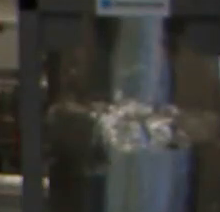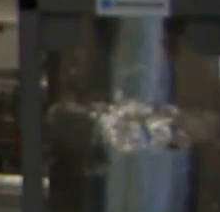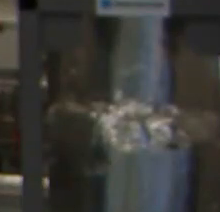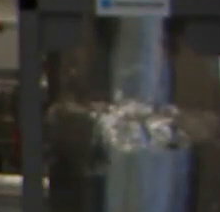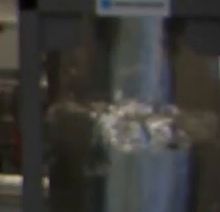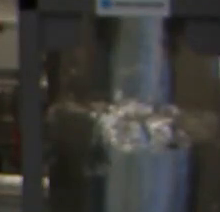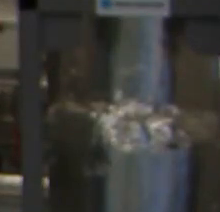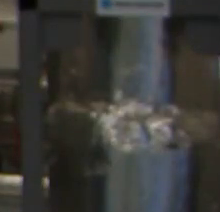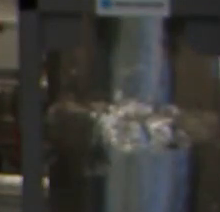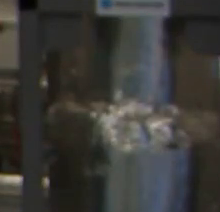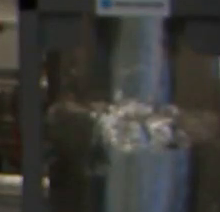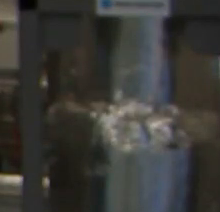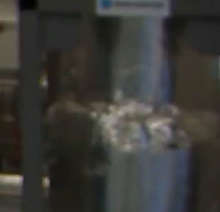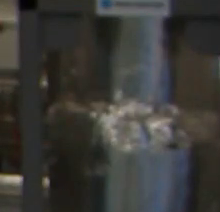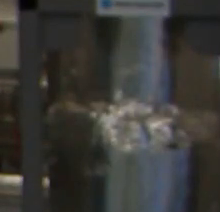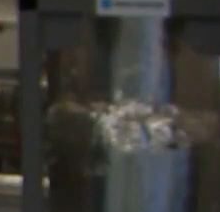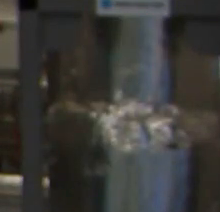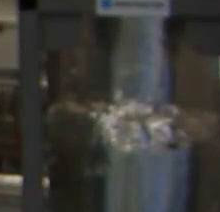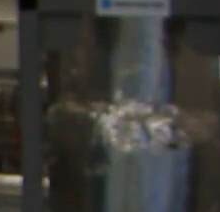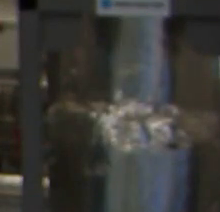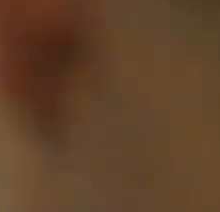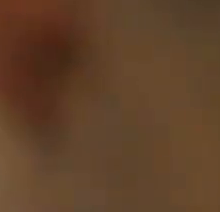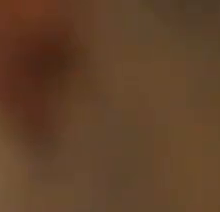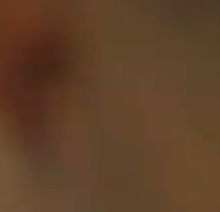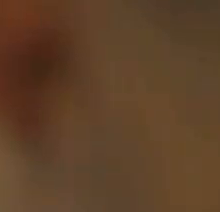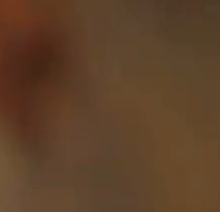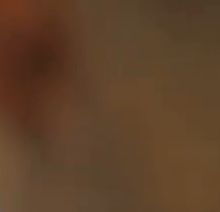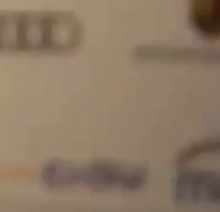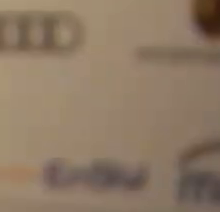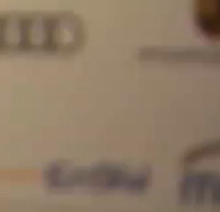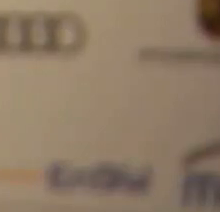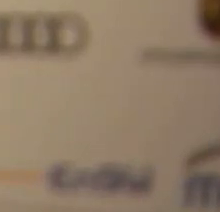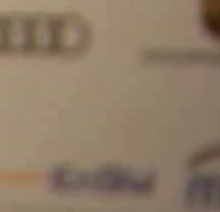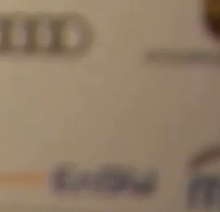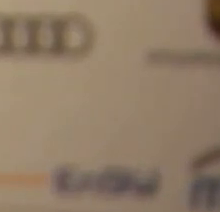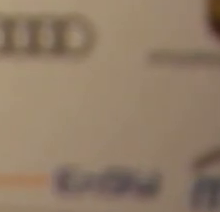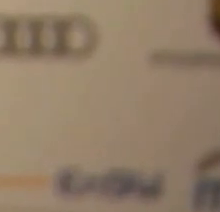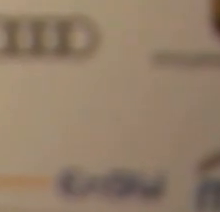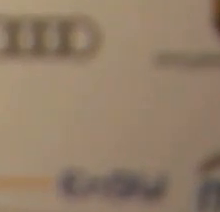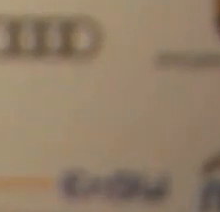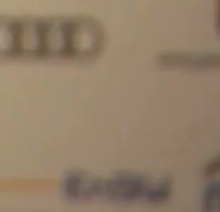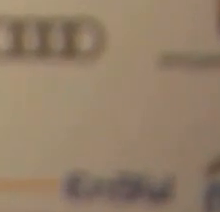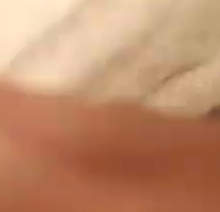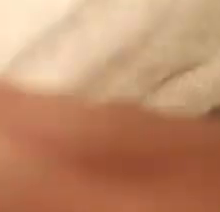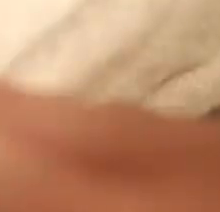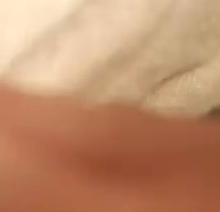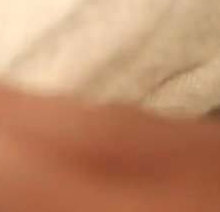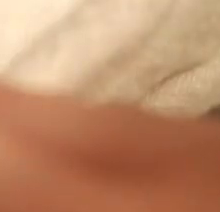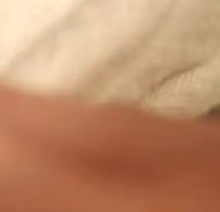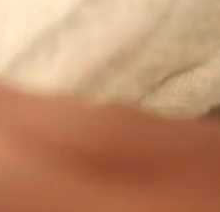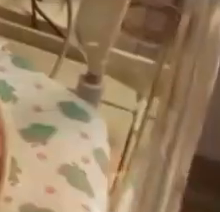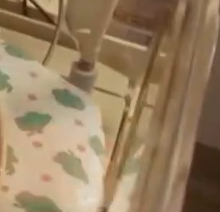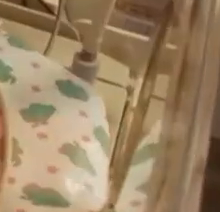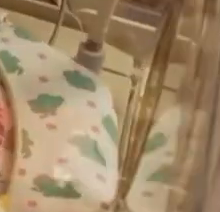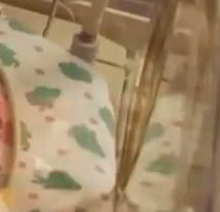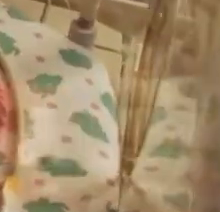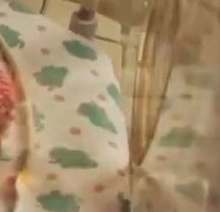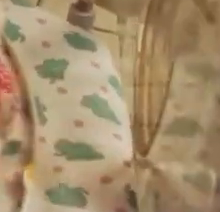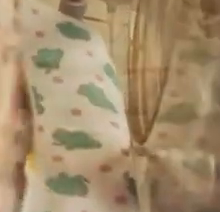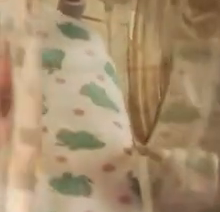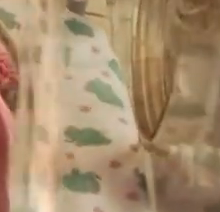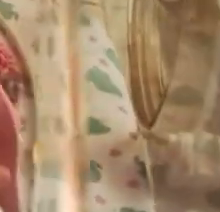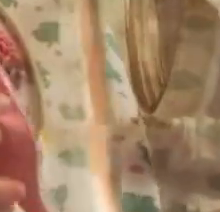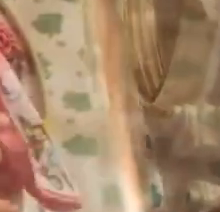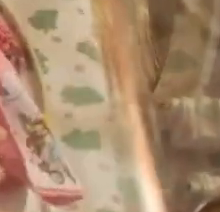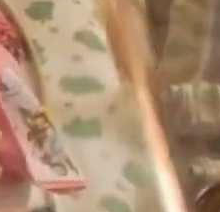en ver quién produce gasolina y diesel a partir de co2 contra el cambio climático cuando los bebés nacen